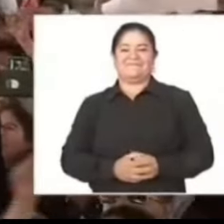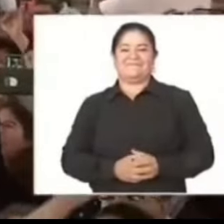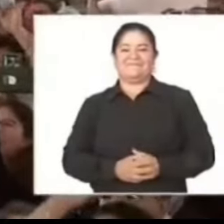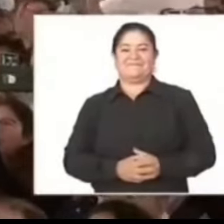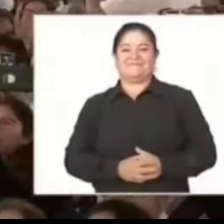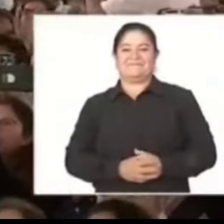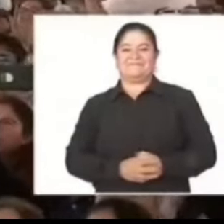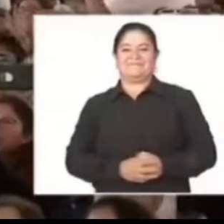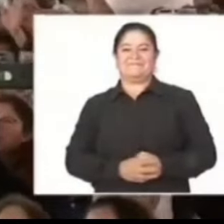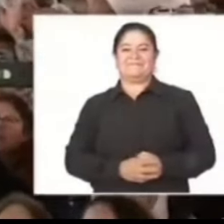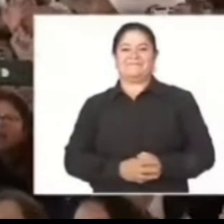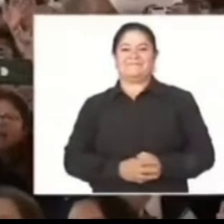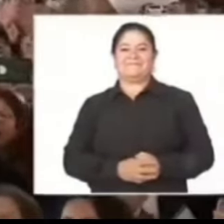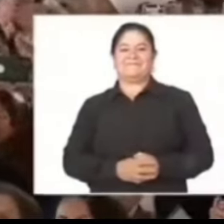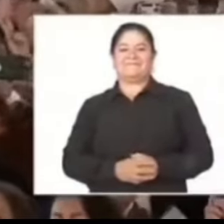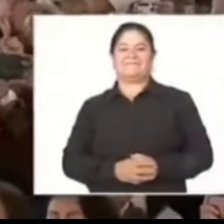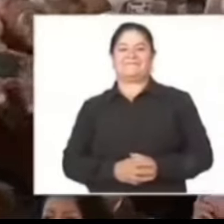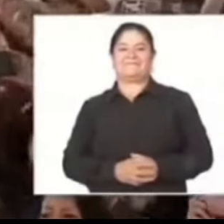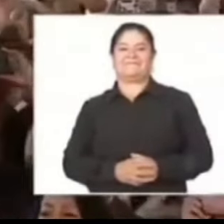Tengo